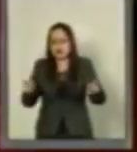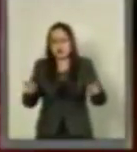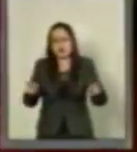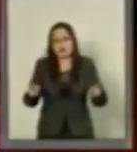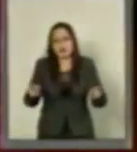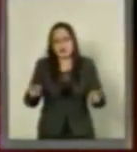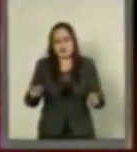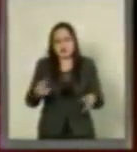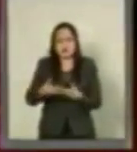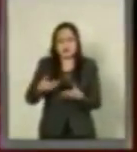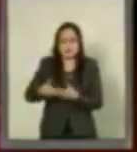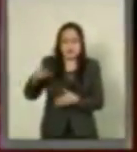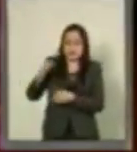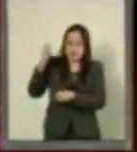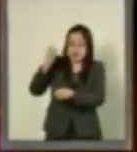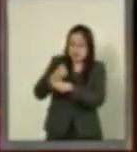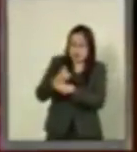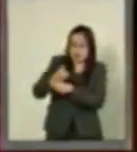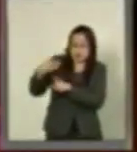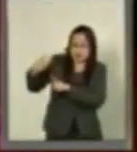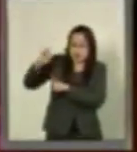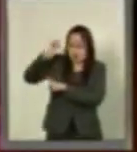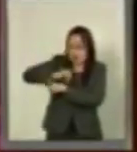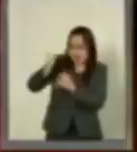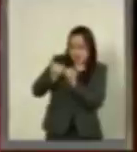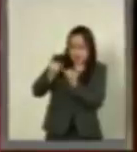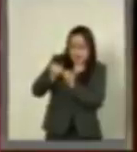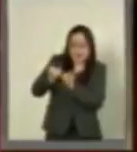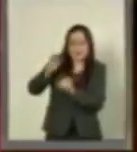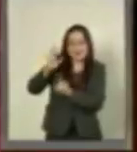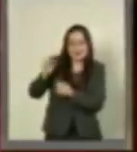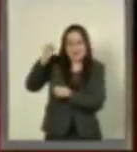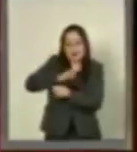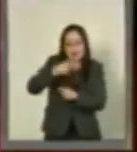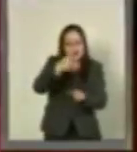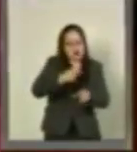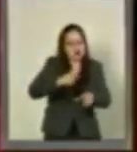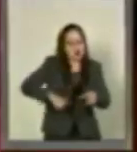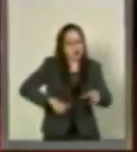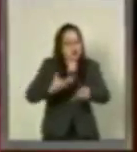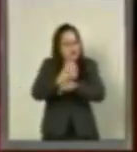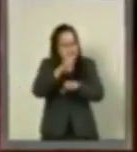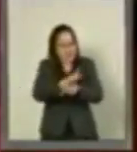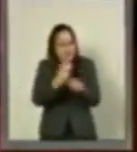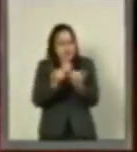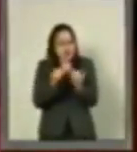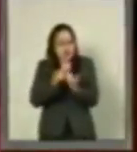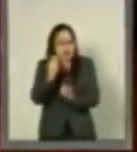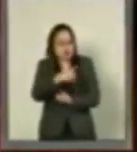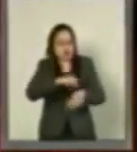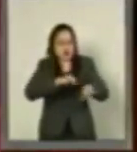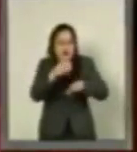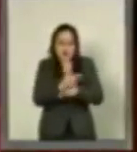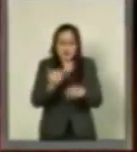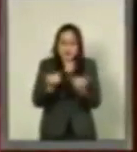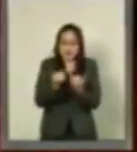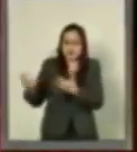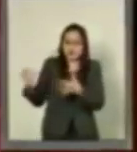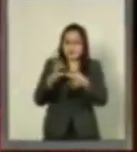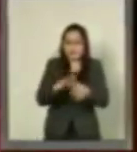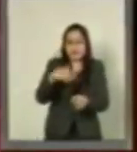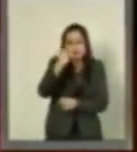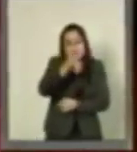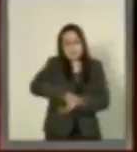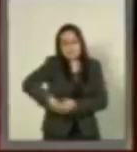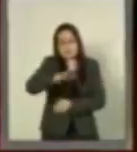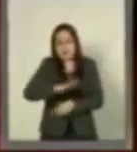Y uno es dinero de la federación como patrón, no es de los gobiernos estatales, y otro es del trabajador mismo, que es